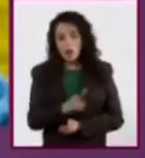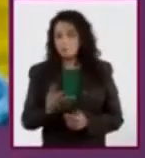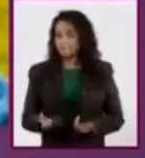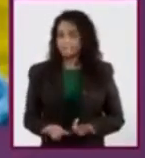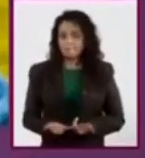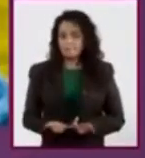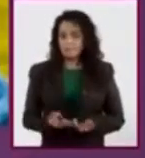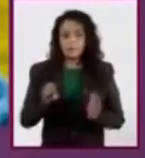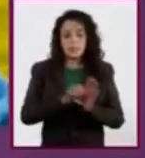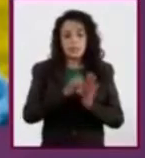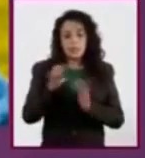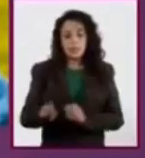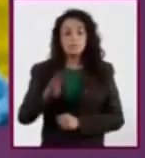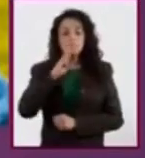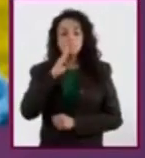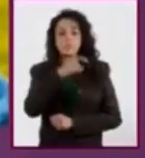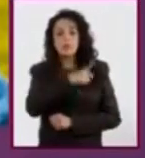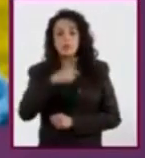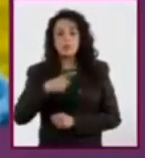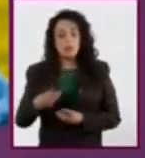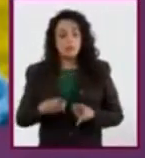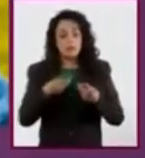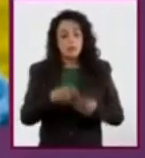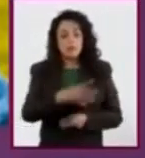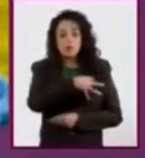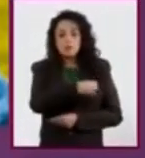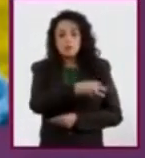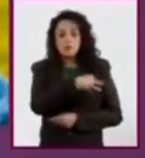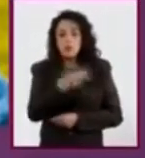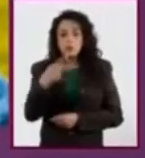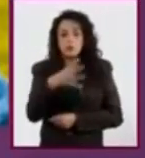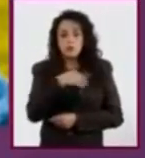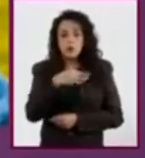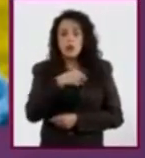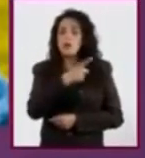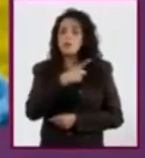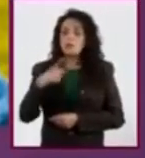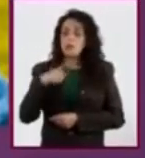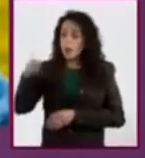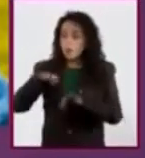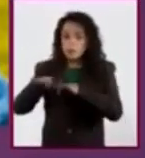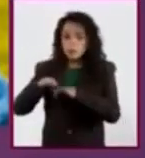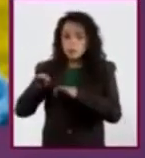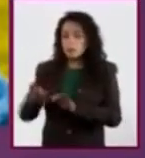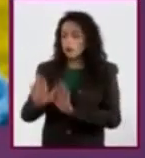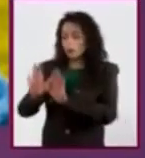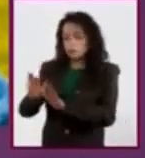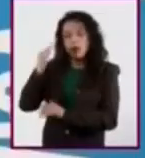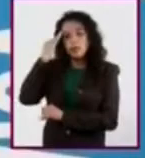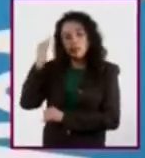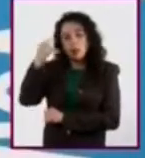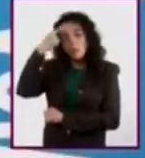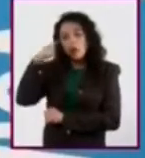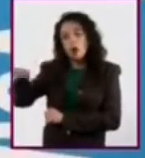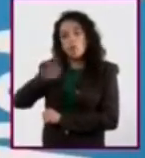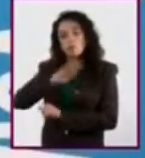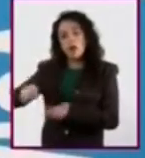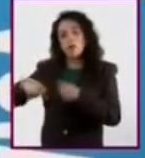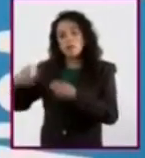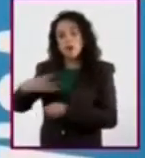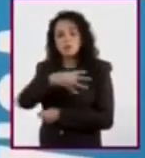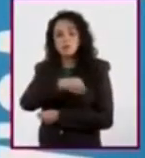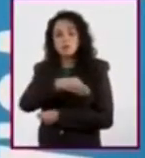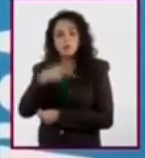debe amamantar tiene derecho a que en el trabajo se le asigne un tiempo para la lactancia. Este es un caso de una